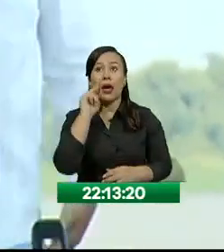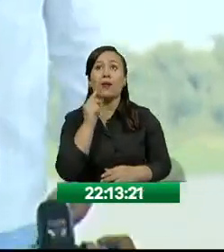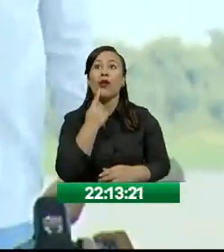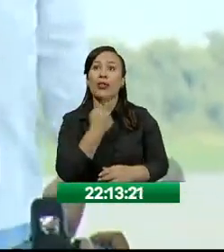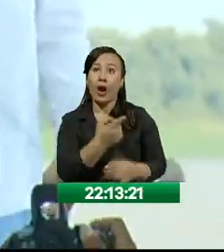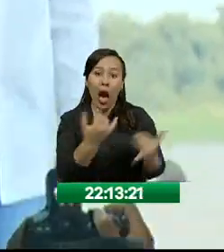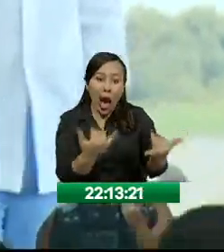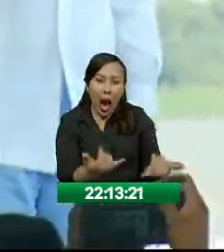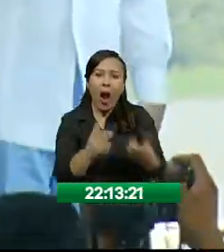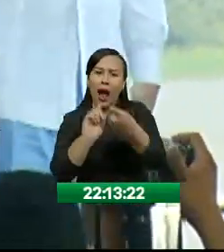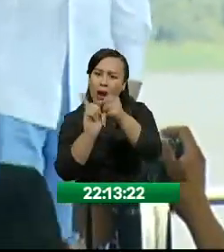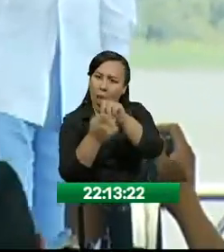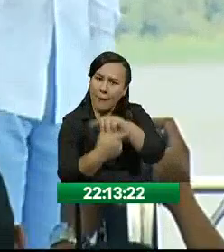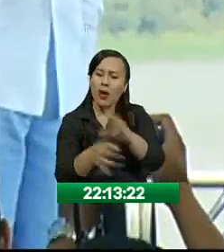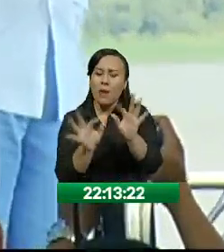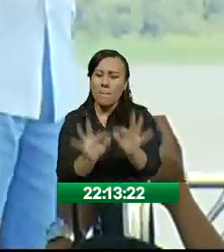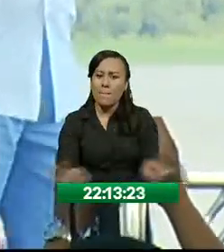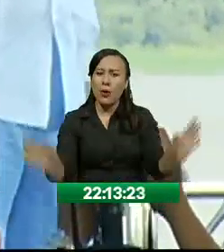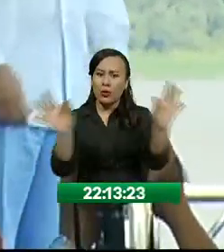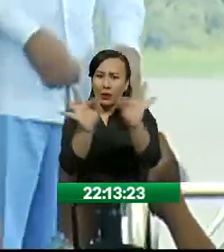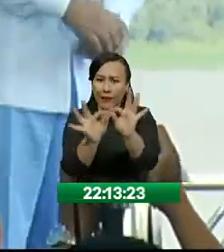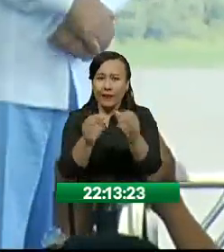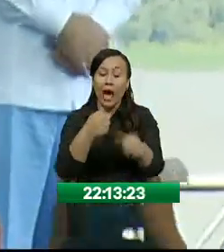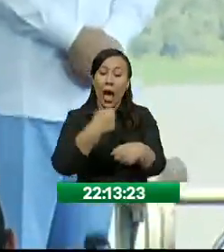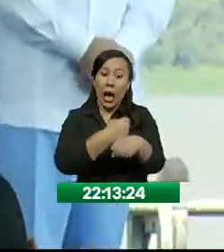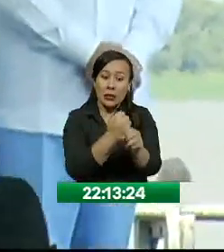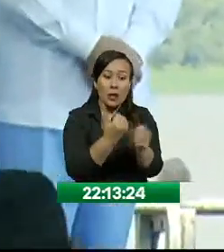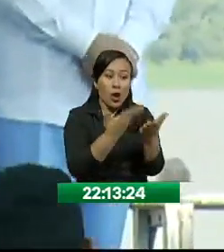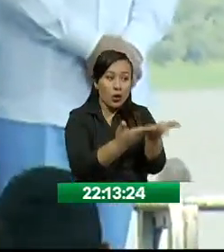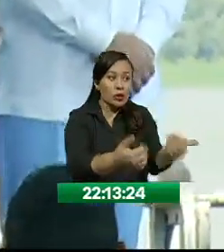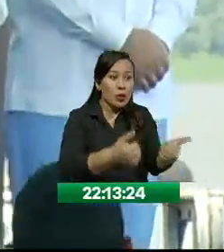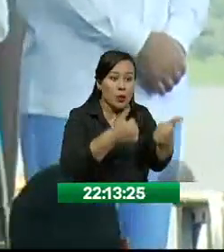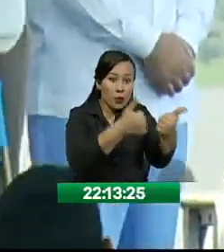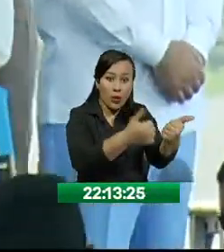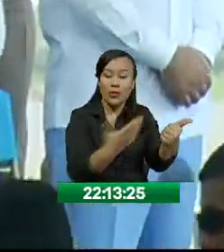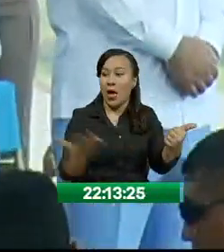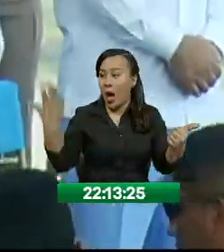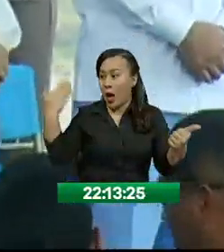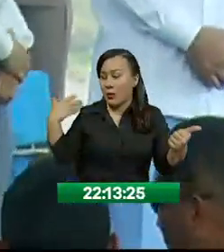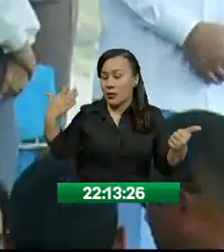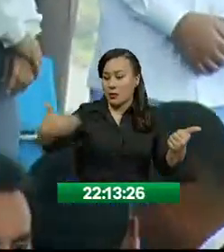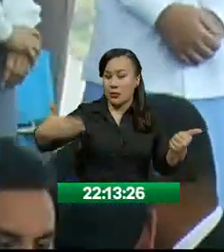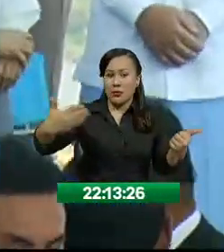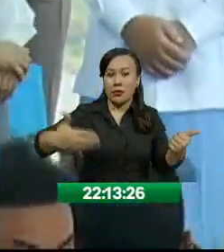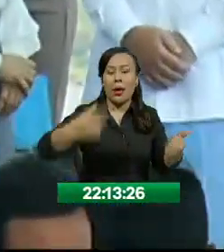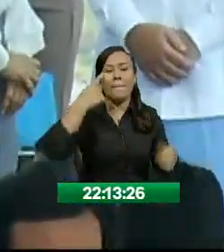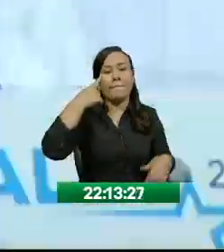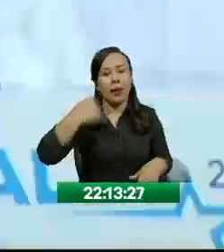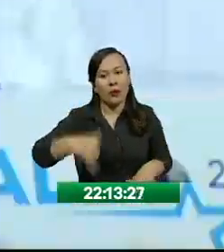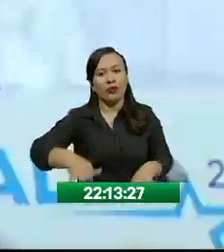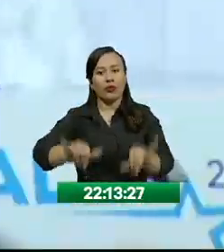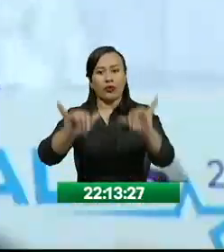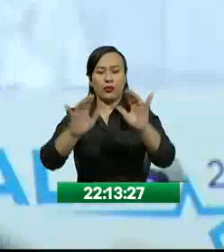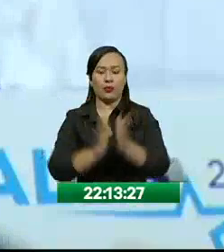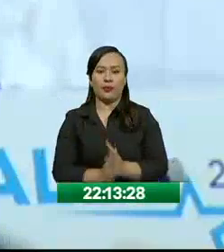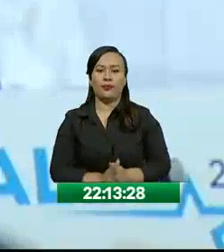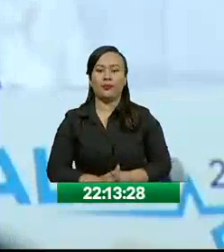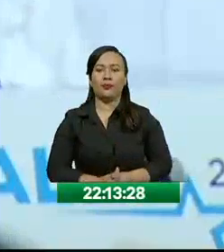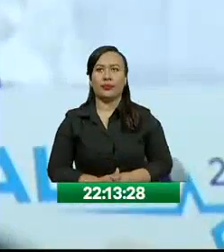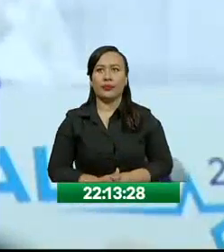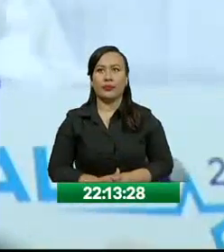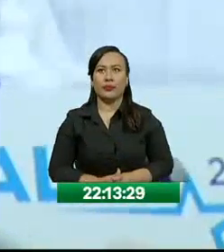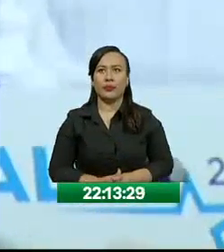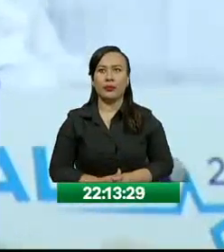hora del cambio y de replicar las cosas buenas que se ejecutan desde el municipio para la provincia. Y tampoco